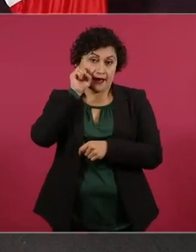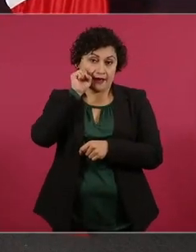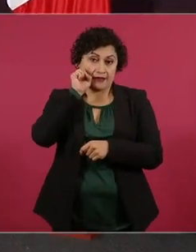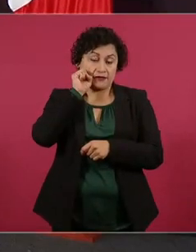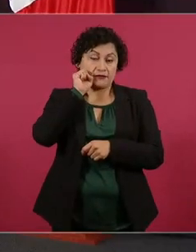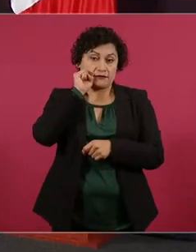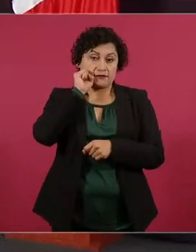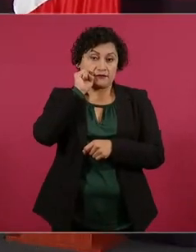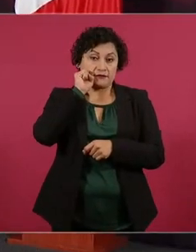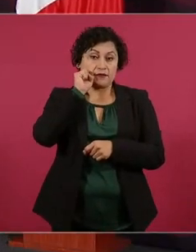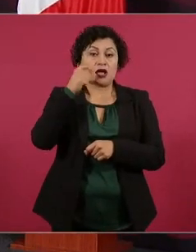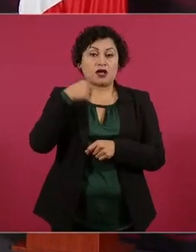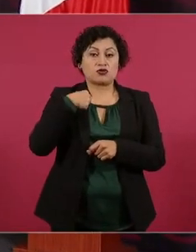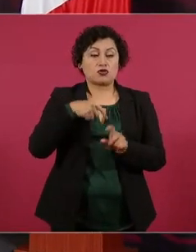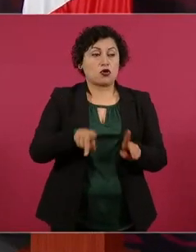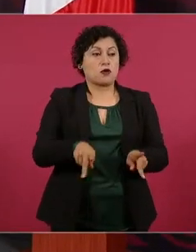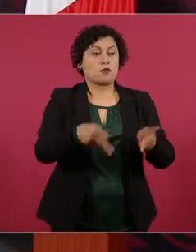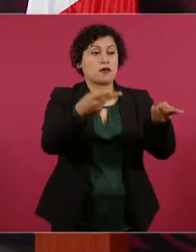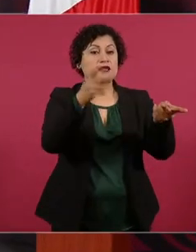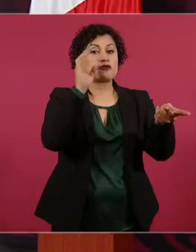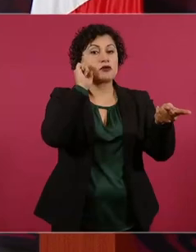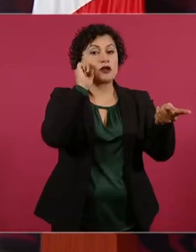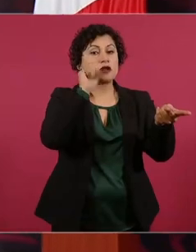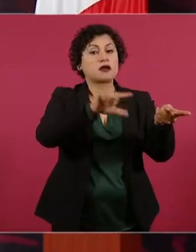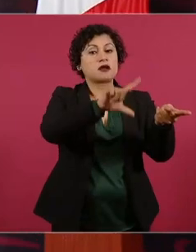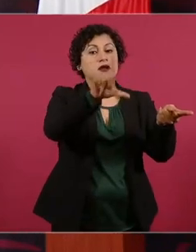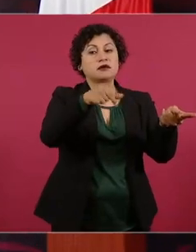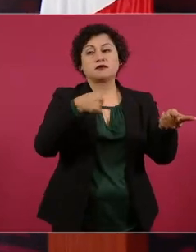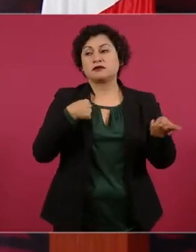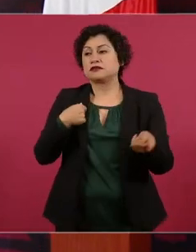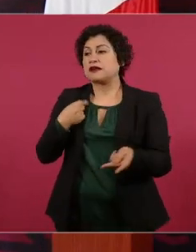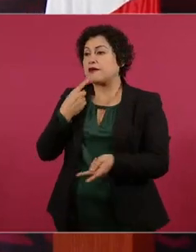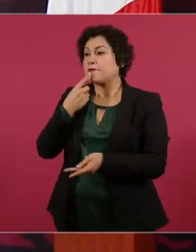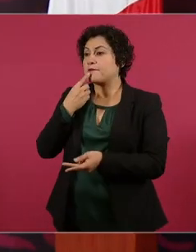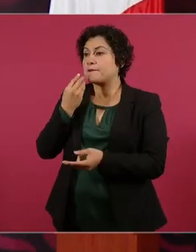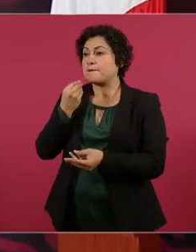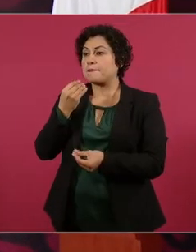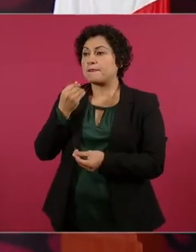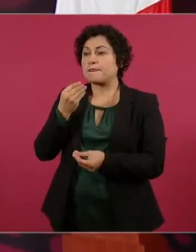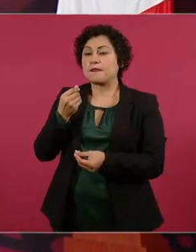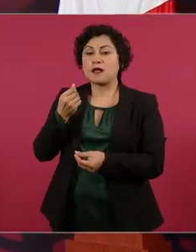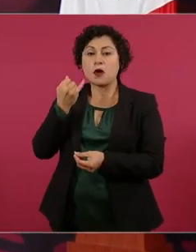estamos haciendo ahora es darle valor agregado a nuestra materia prima.